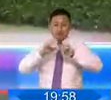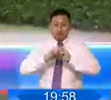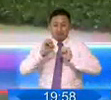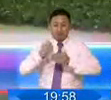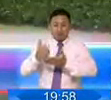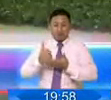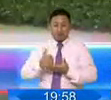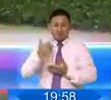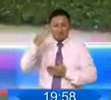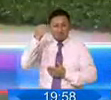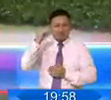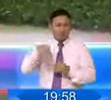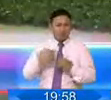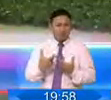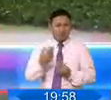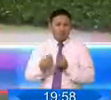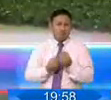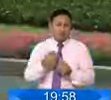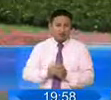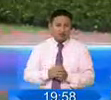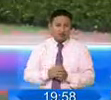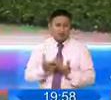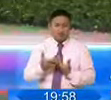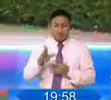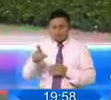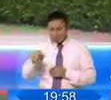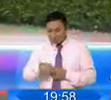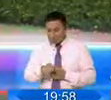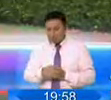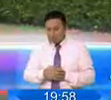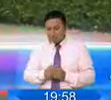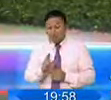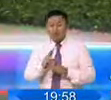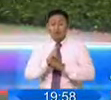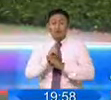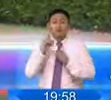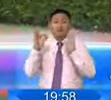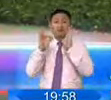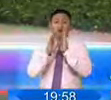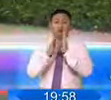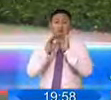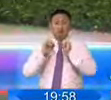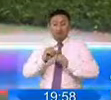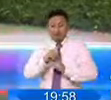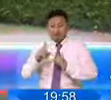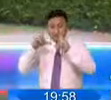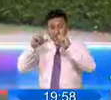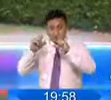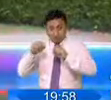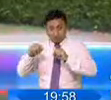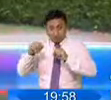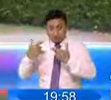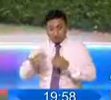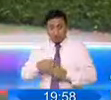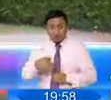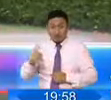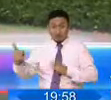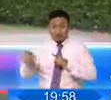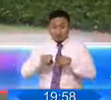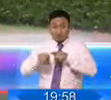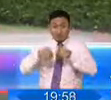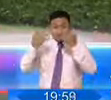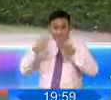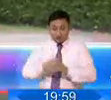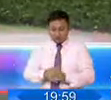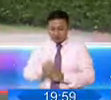y enseñar y nos van a decir que tenemos que poner aceptar y habilitar la cuenta de usuario de Facebook para que estas fotografías, una vez que hemos terminado la carrera,